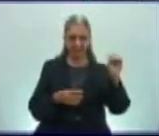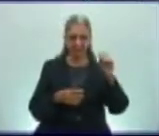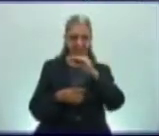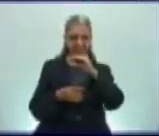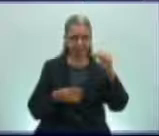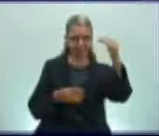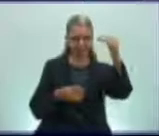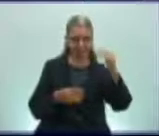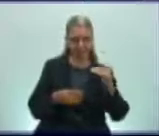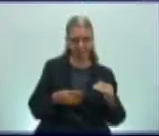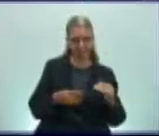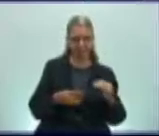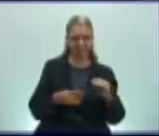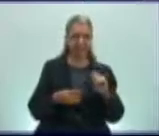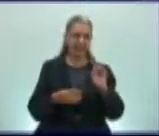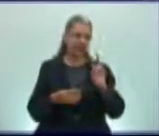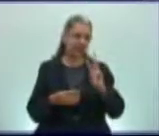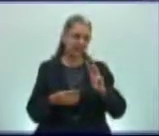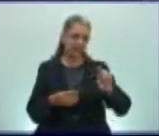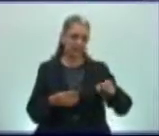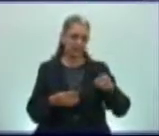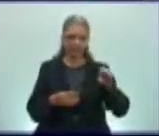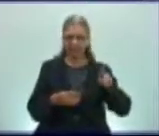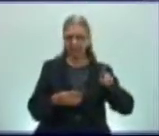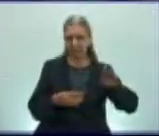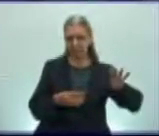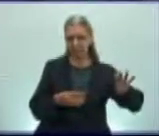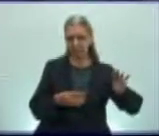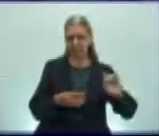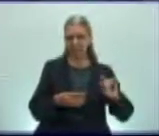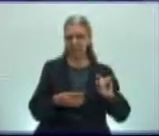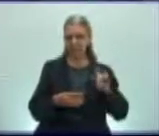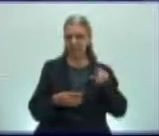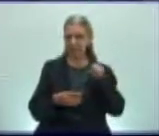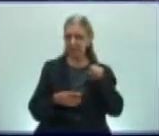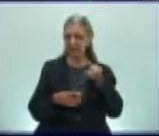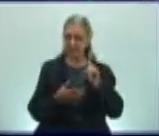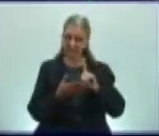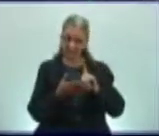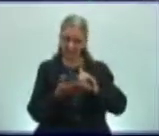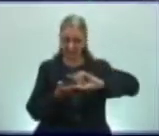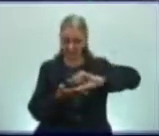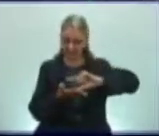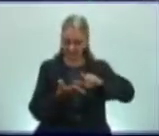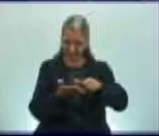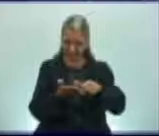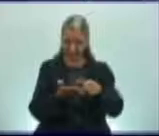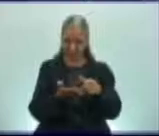el valor de este diámetro, que aproximadamente es